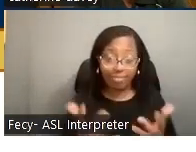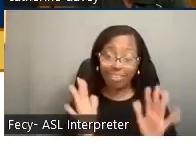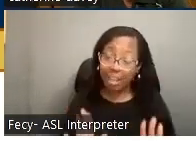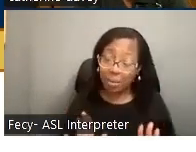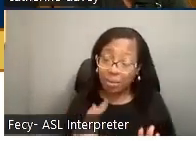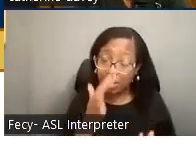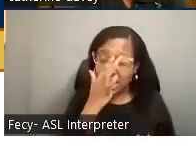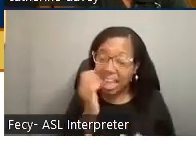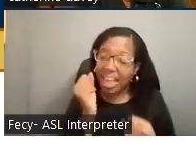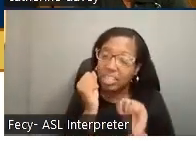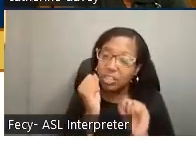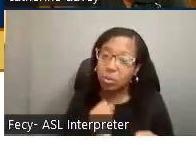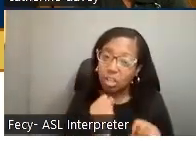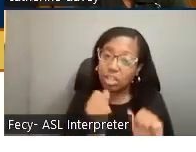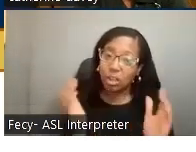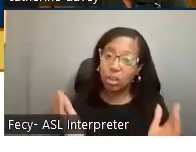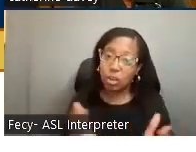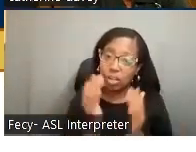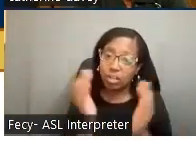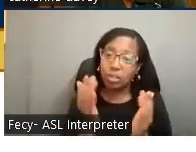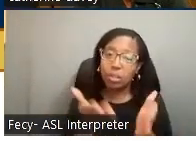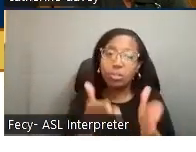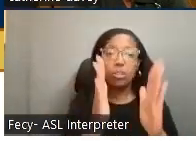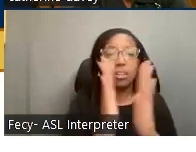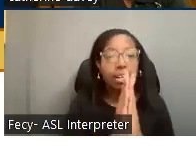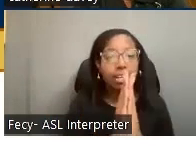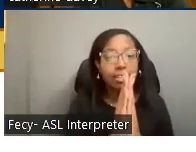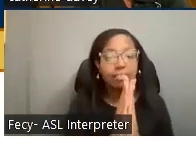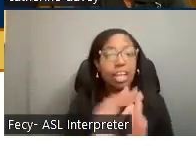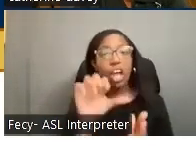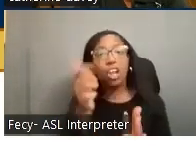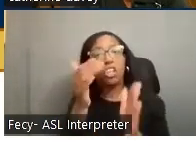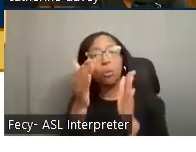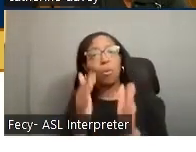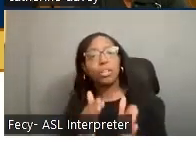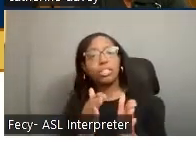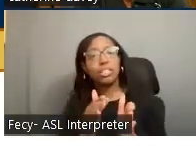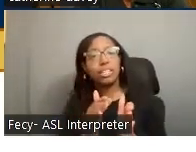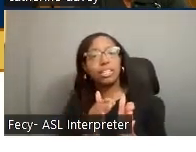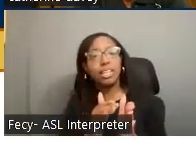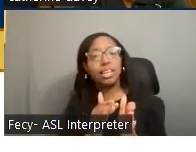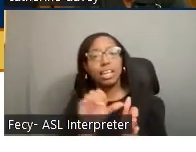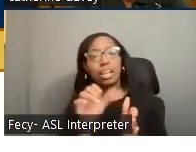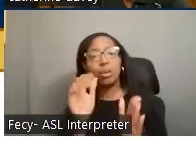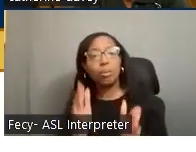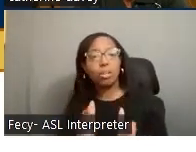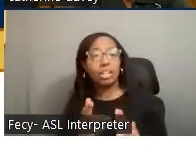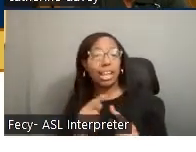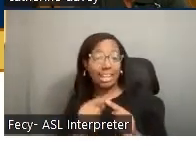Lo otro que les animo mucho a que hagan es que hagan una petición para tener